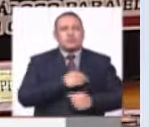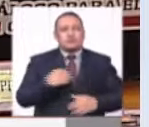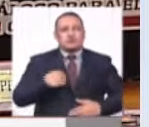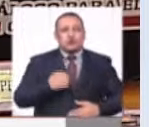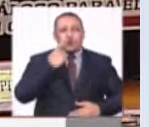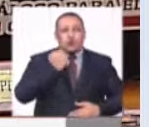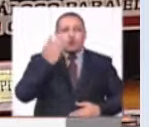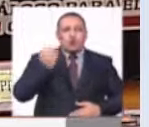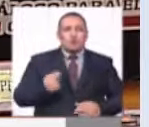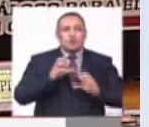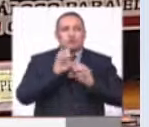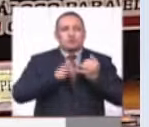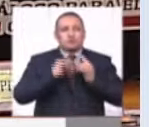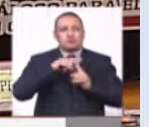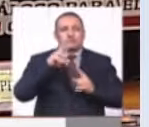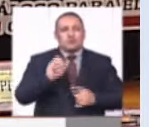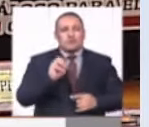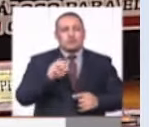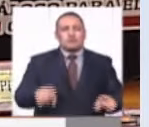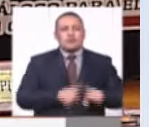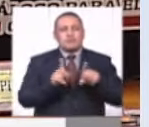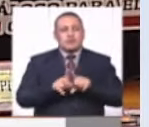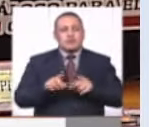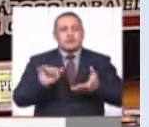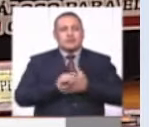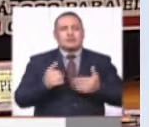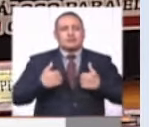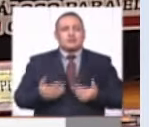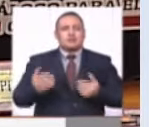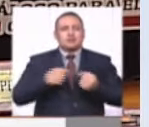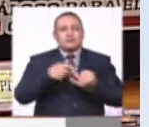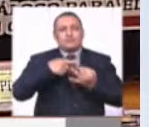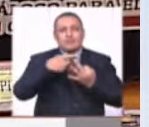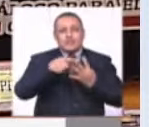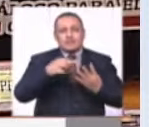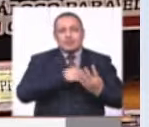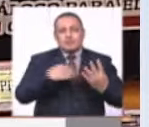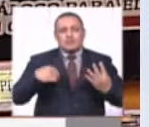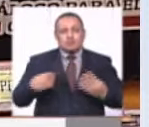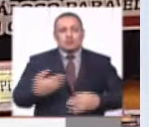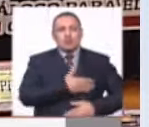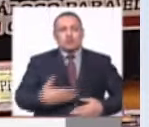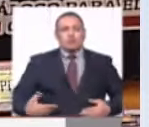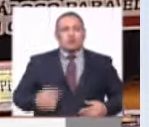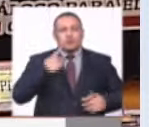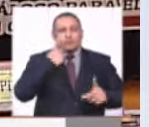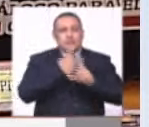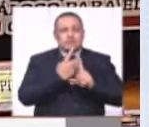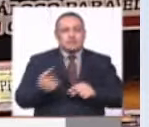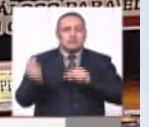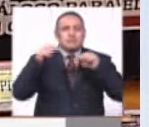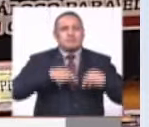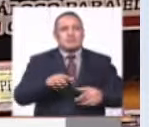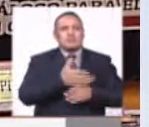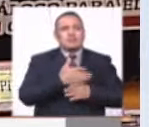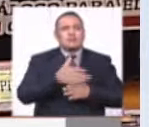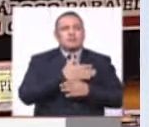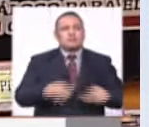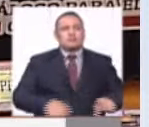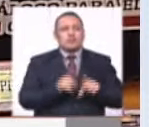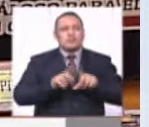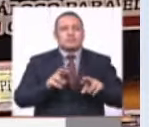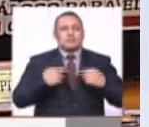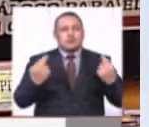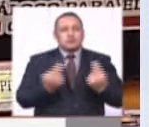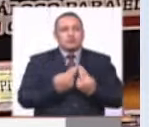señor Gustavo Lino Adriansén Olaya, y a los señores ministros de Estado por su presencia y participación en